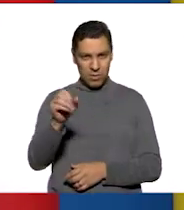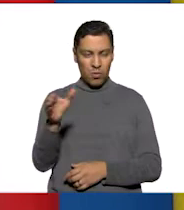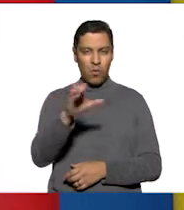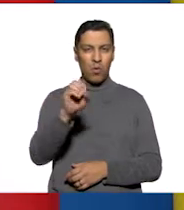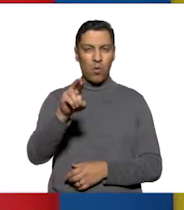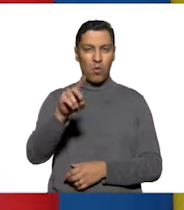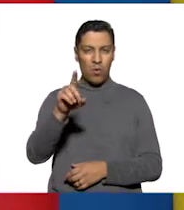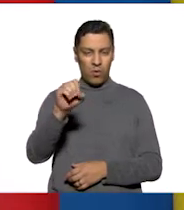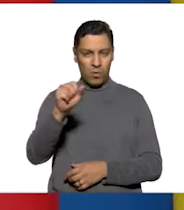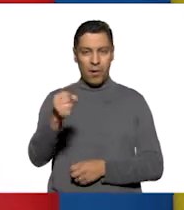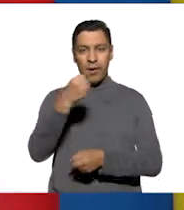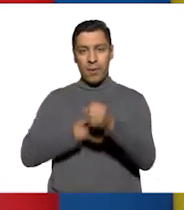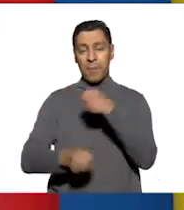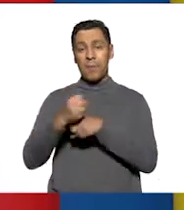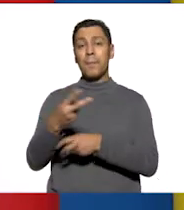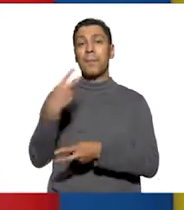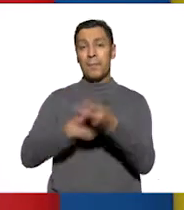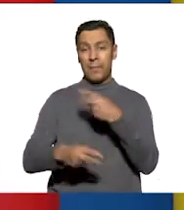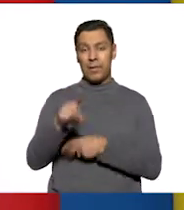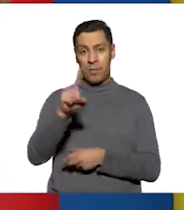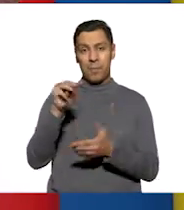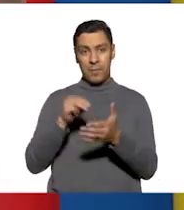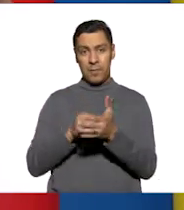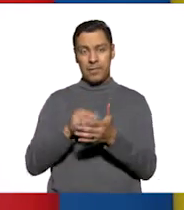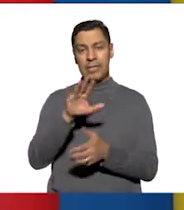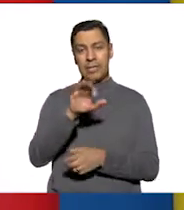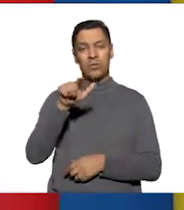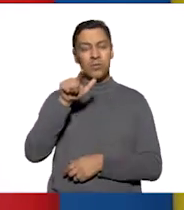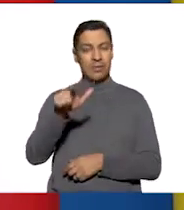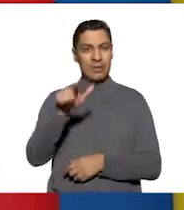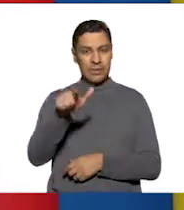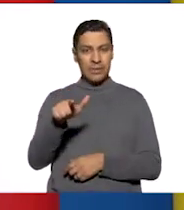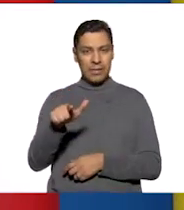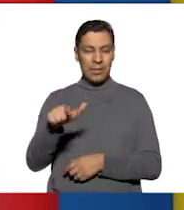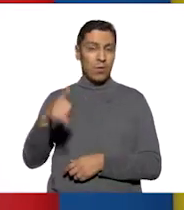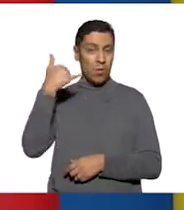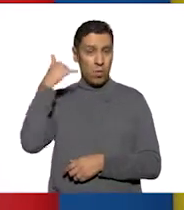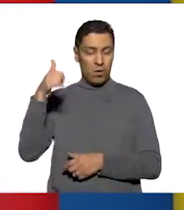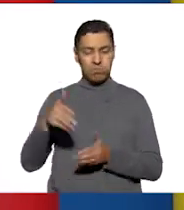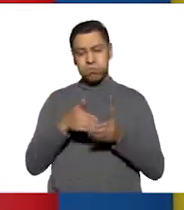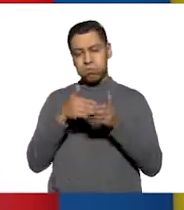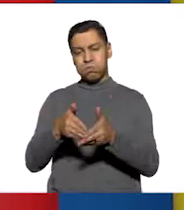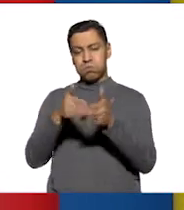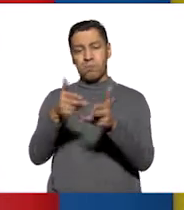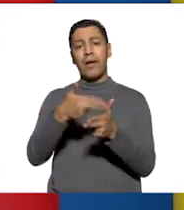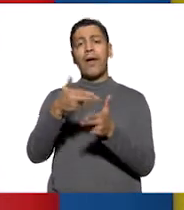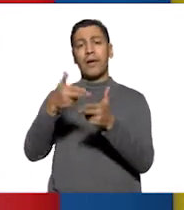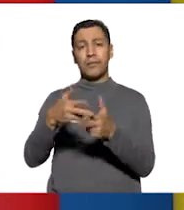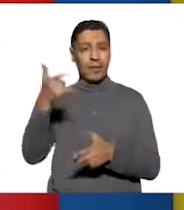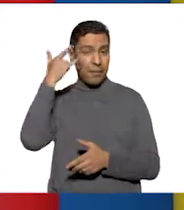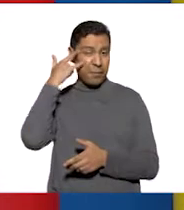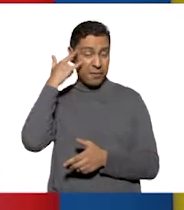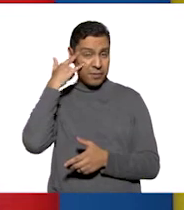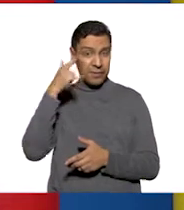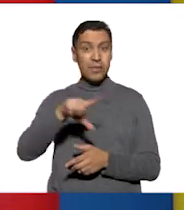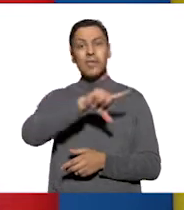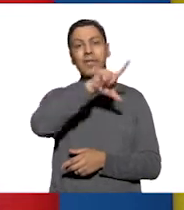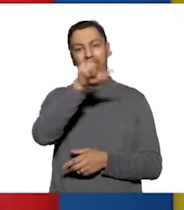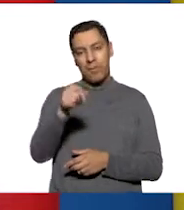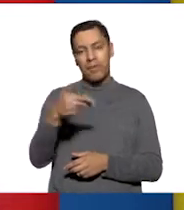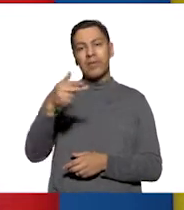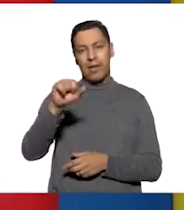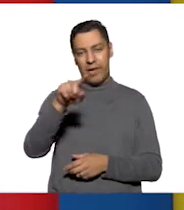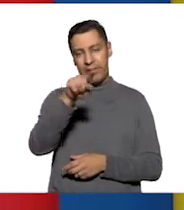el año de 1517, quien recorrió la costa de Yucatán llegando hasta Campeche. Y por supuesto, la expedición de